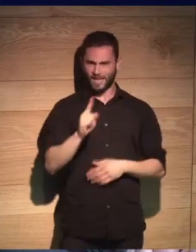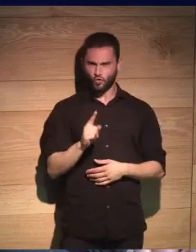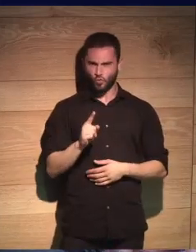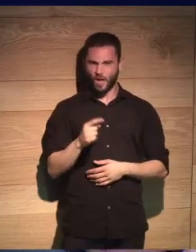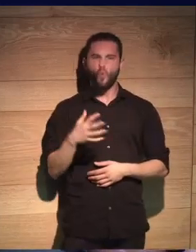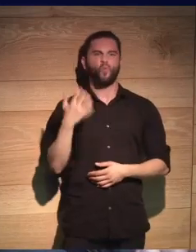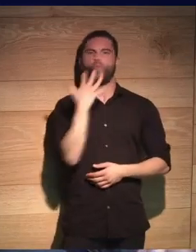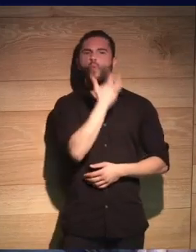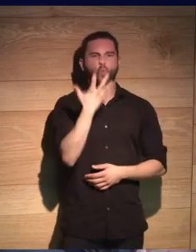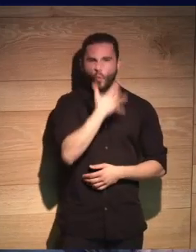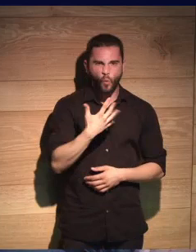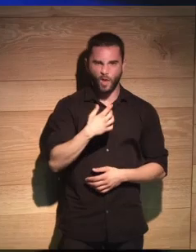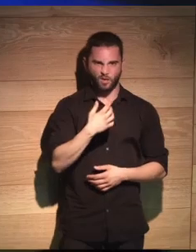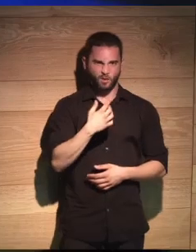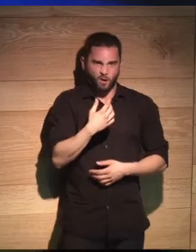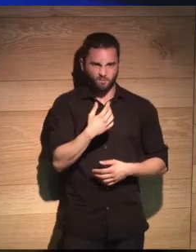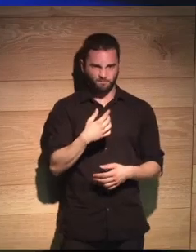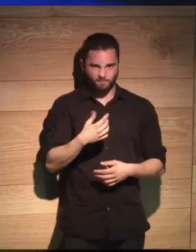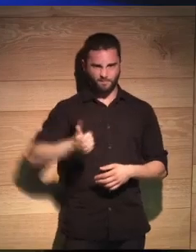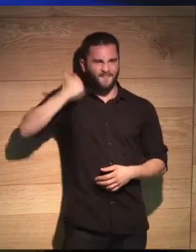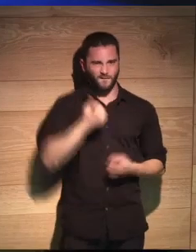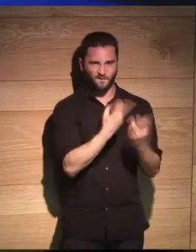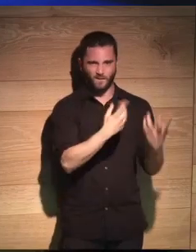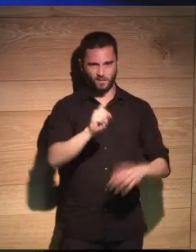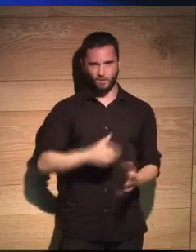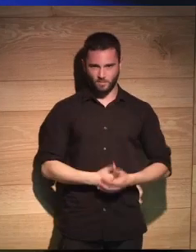contarles un cuento chino, ¿no? Sí, sin duda.